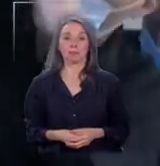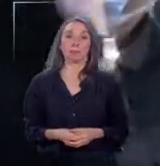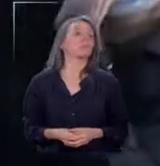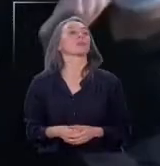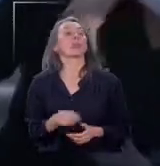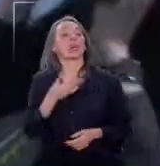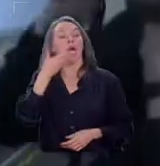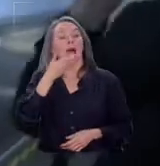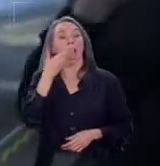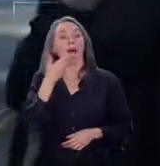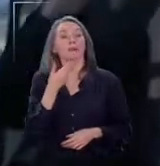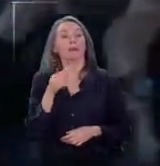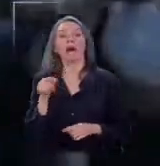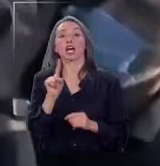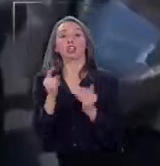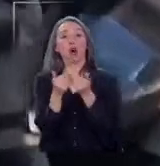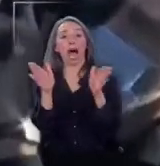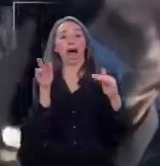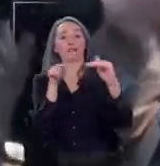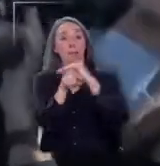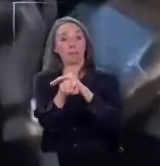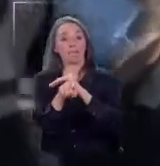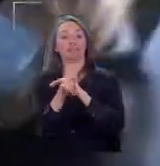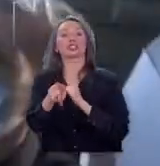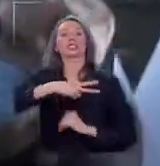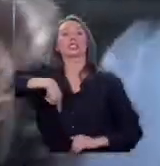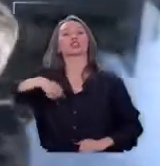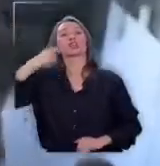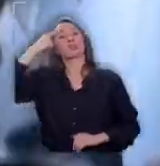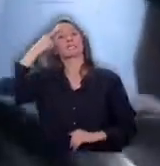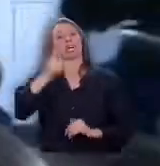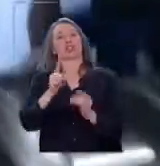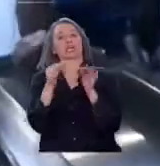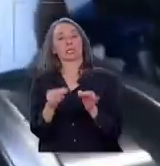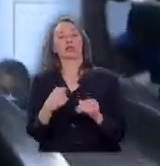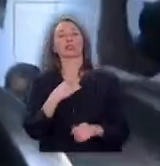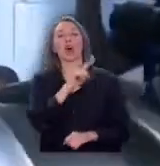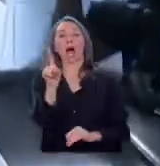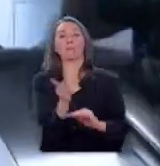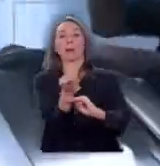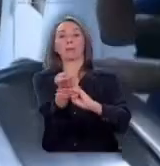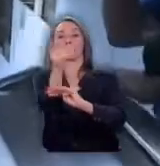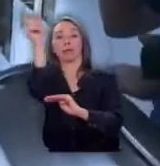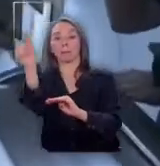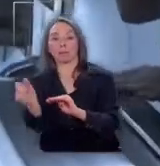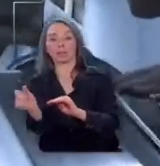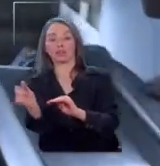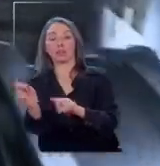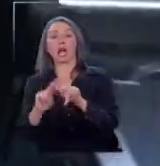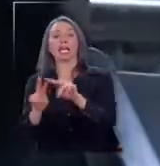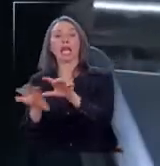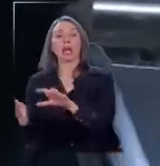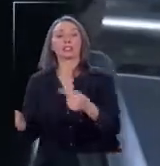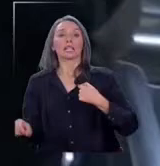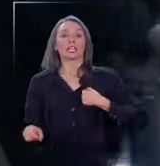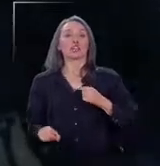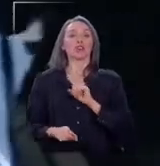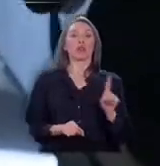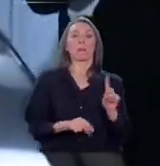limpio no abrirías que no es seguro Yo jamás le pediría a nadie quea cosas que yo